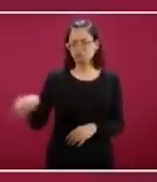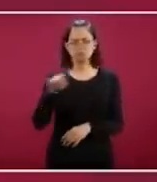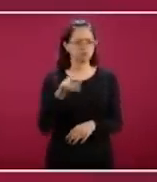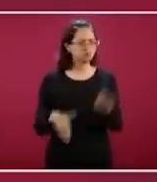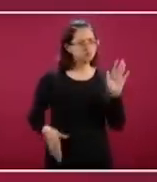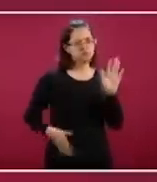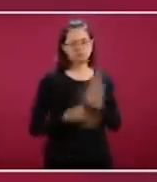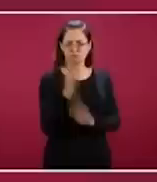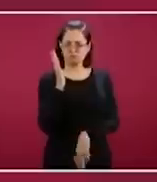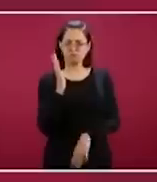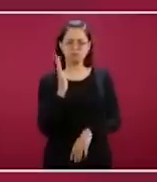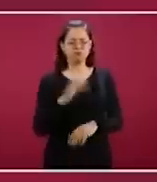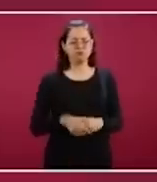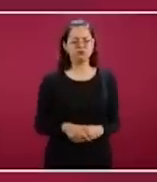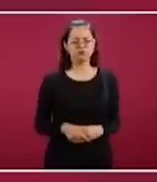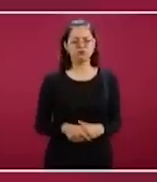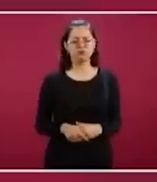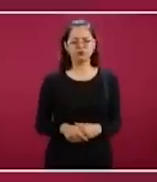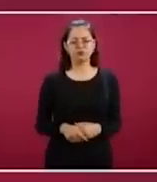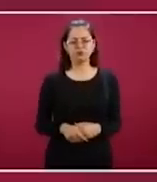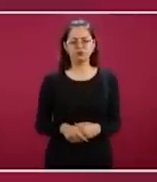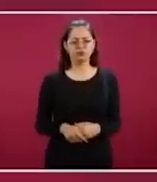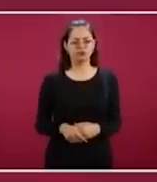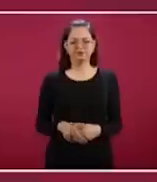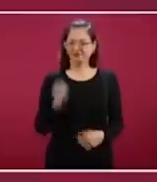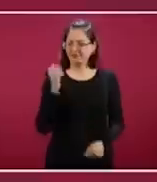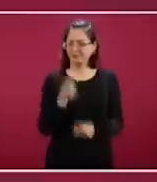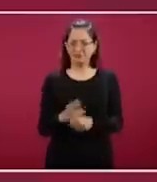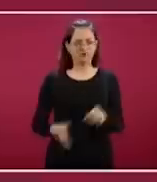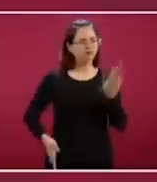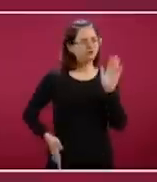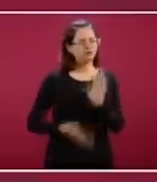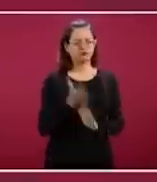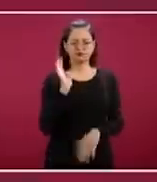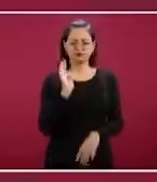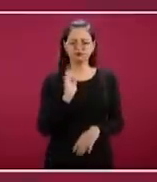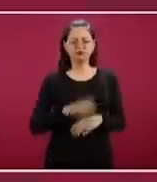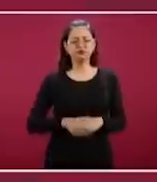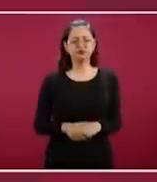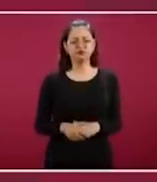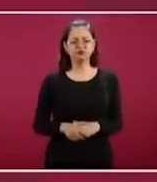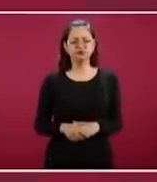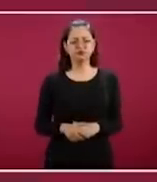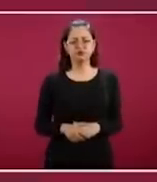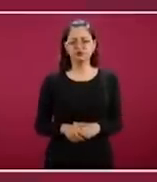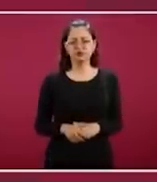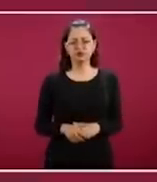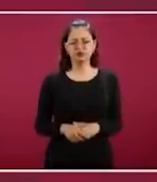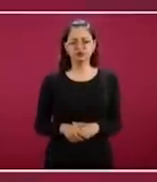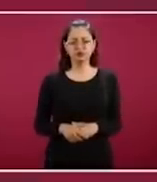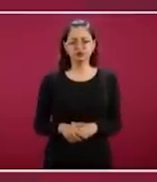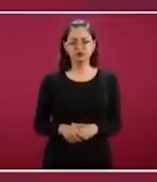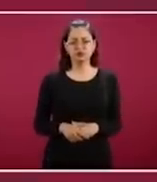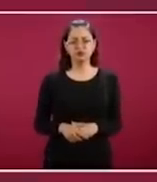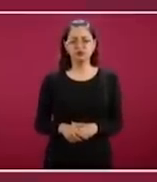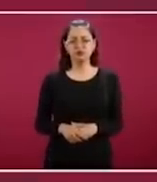Fueron de los primeros en llegar como